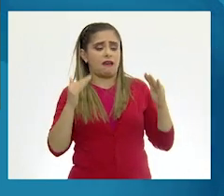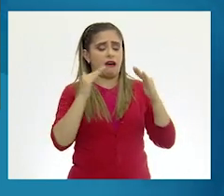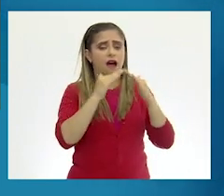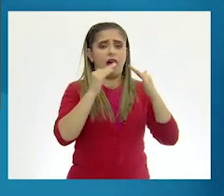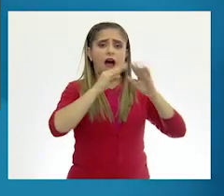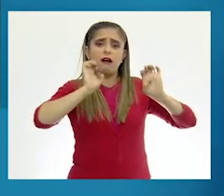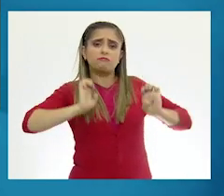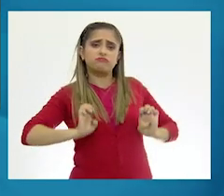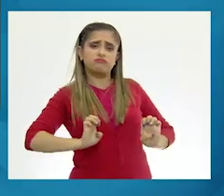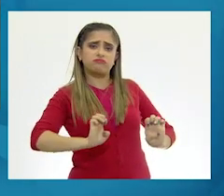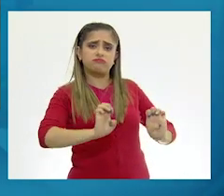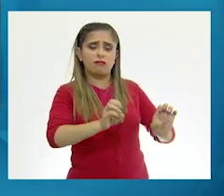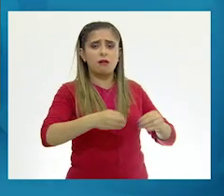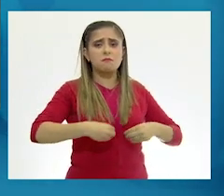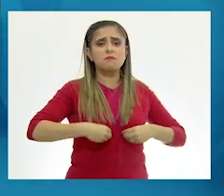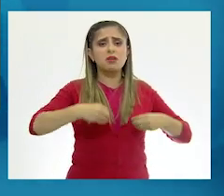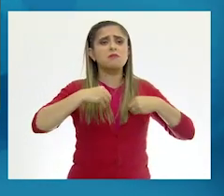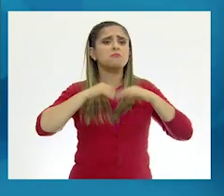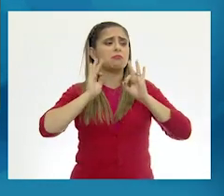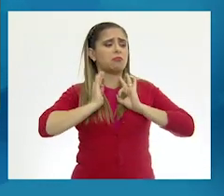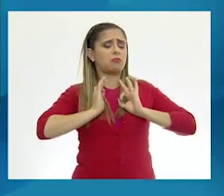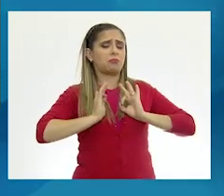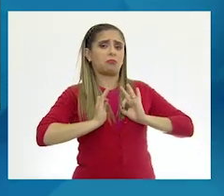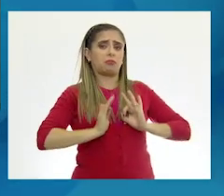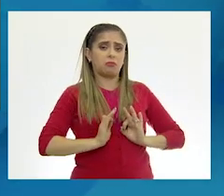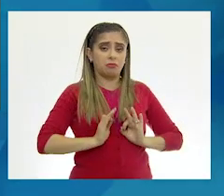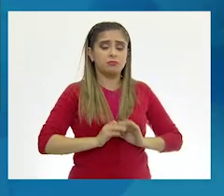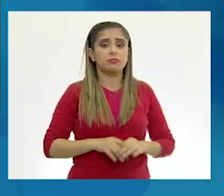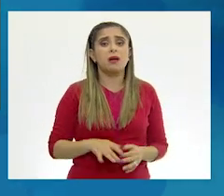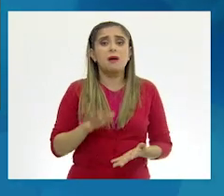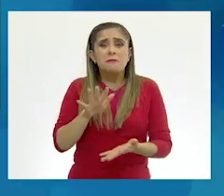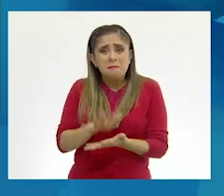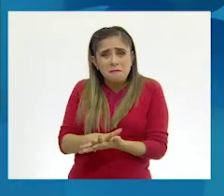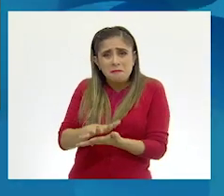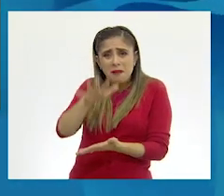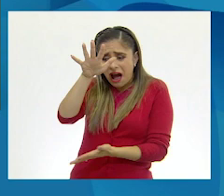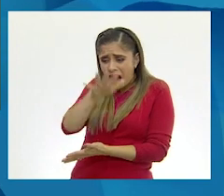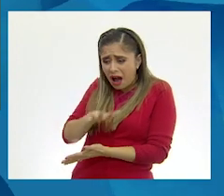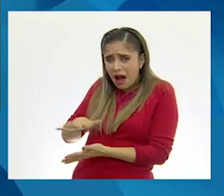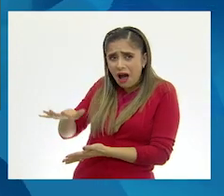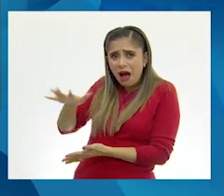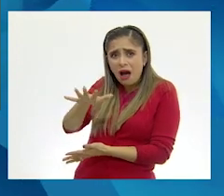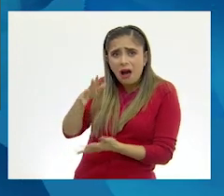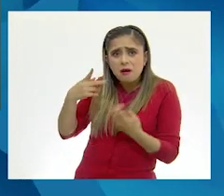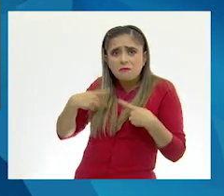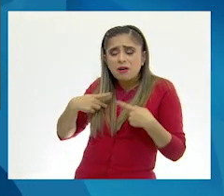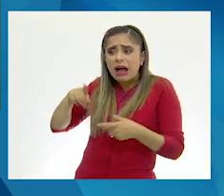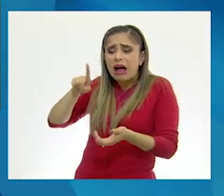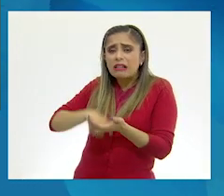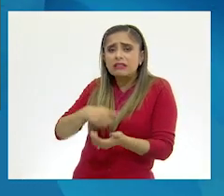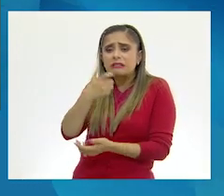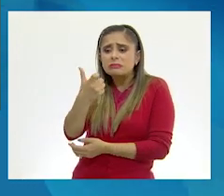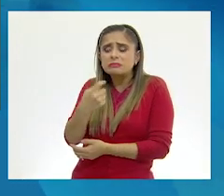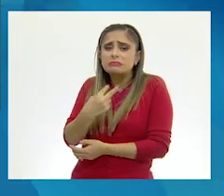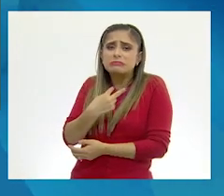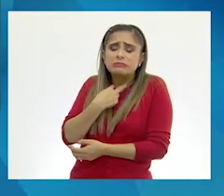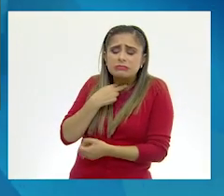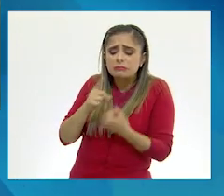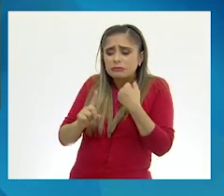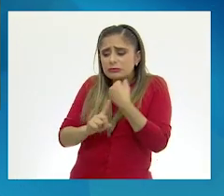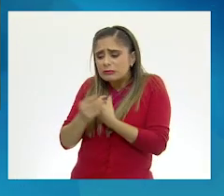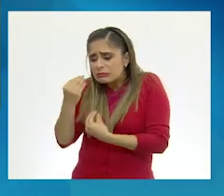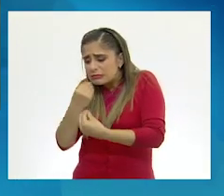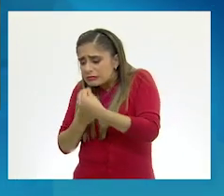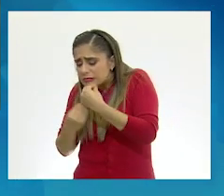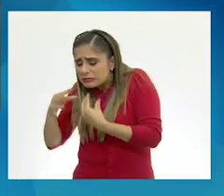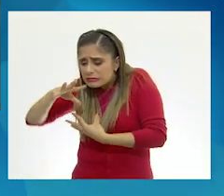lujosas, que vivían con muchas comodidades. Pero la mayor parte de la gente apenas conseguía lo indispensable para comer